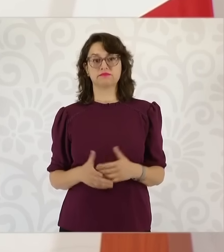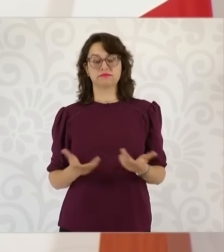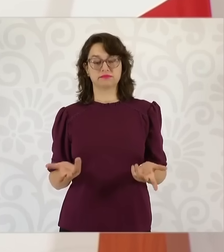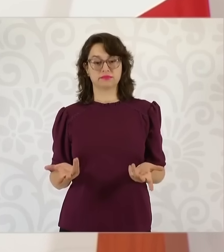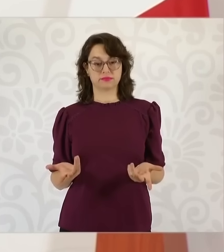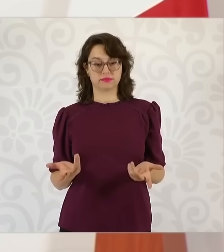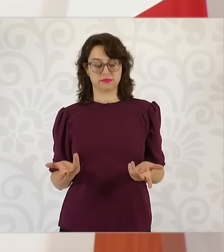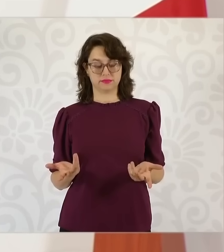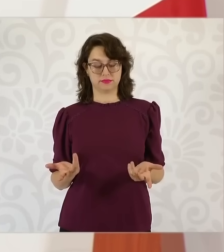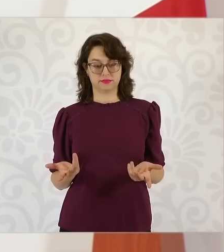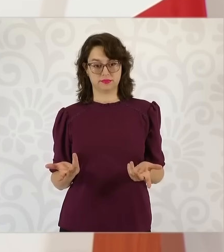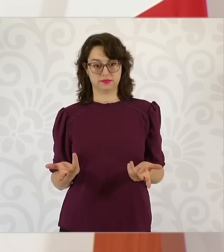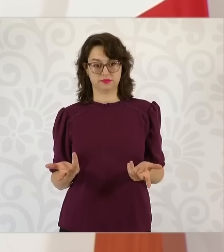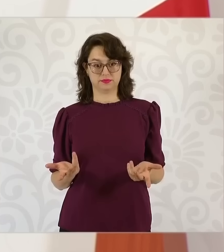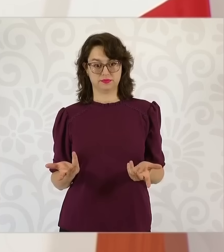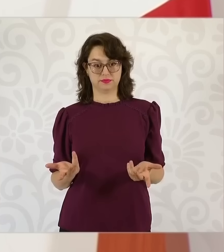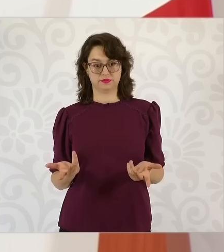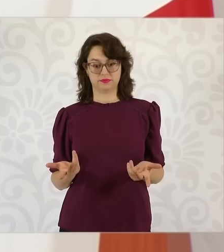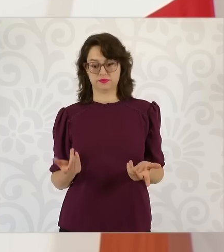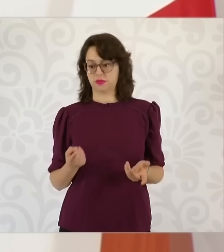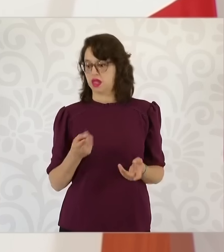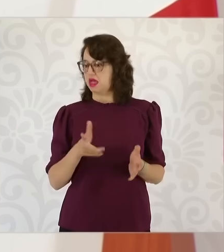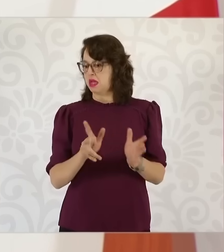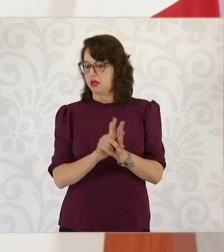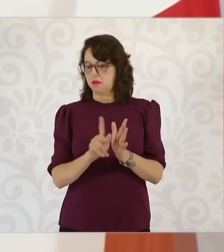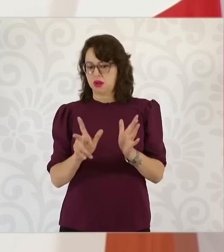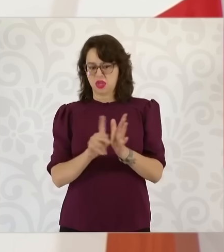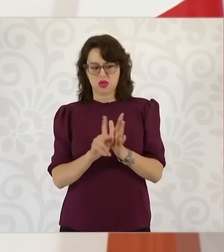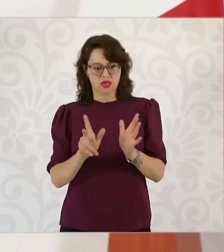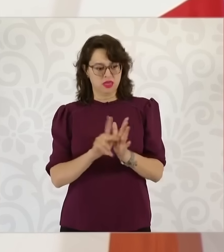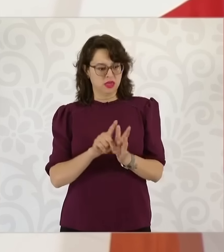en uno de los periódicos de fuera,